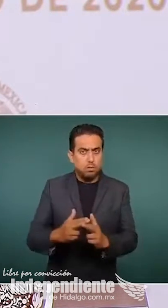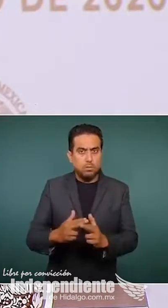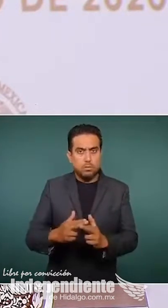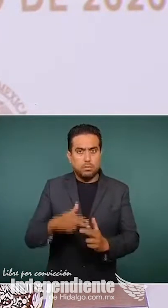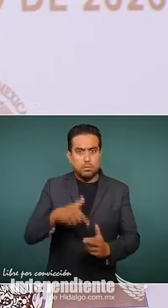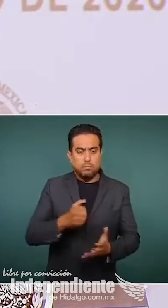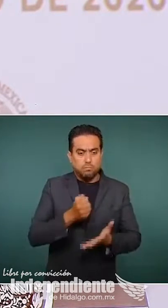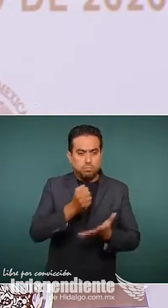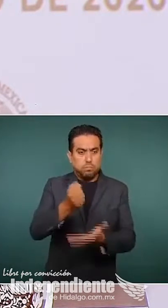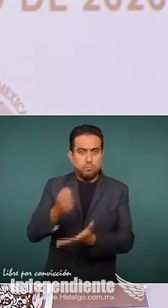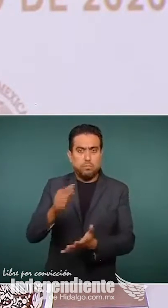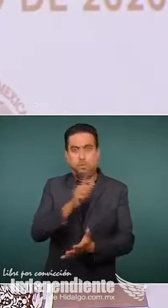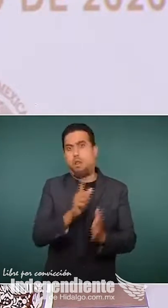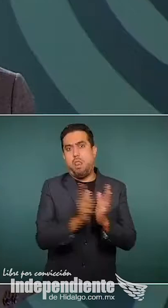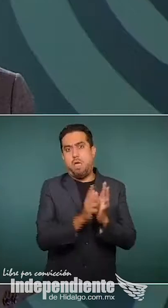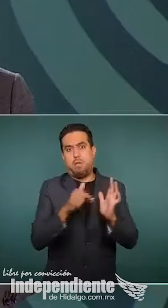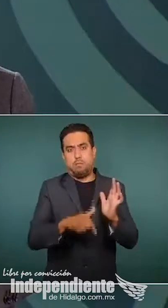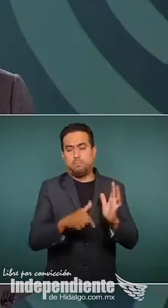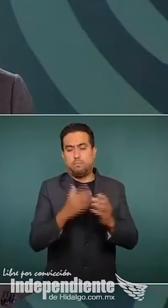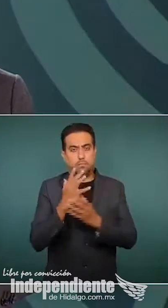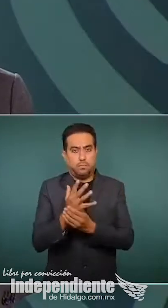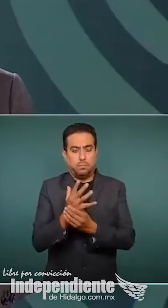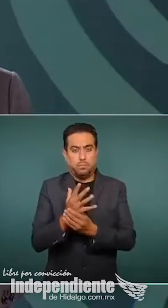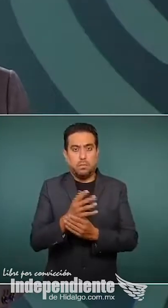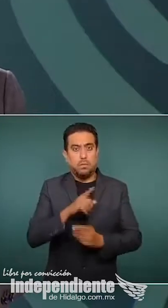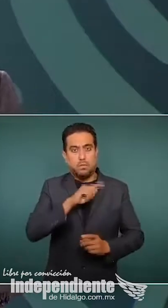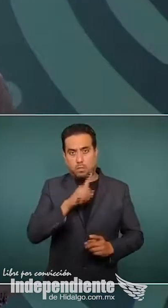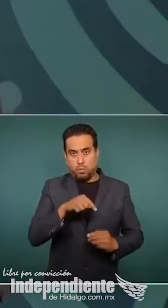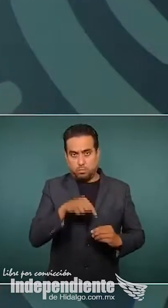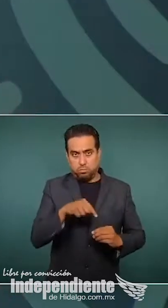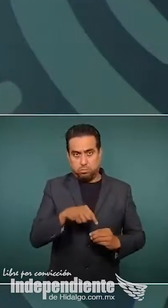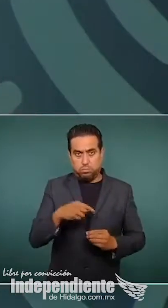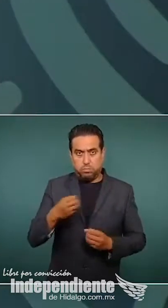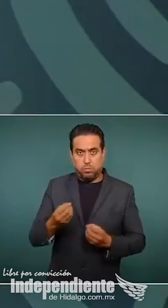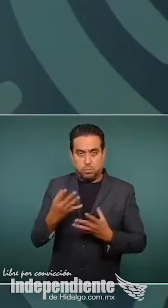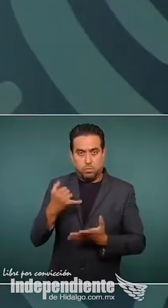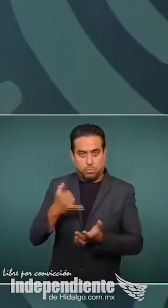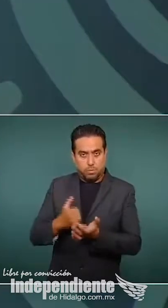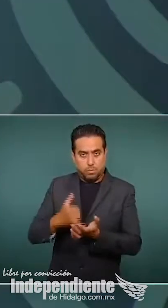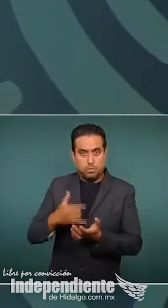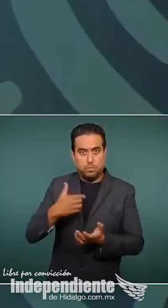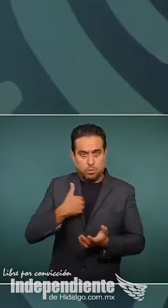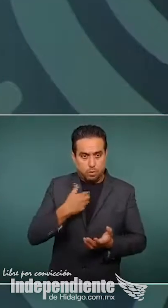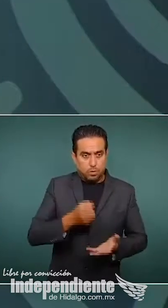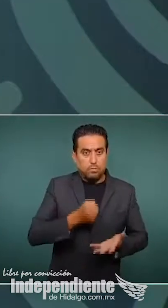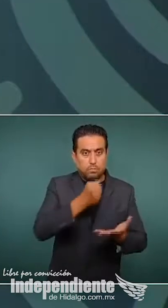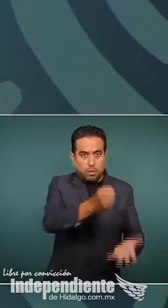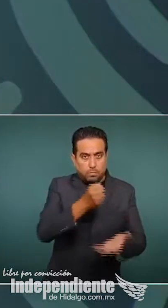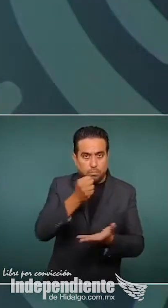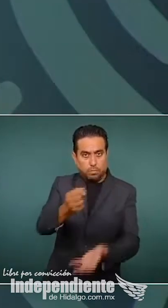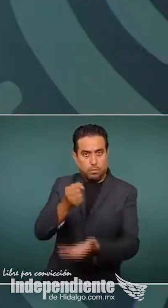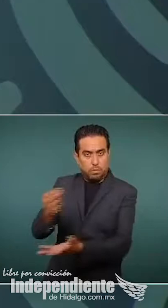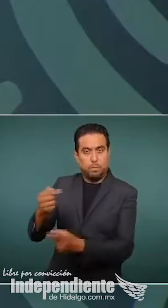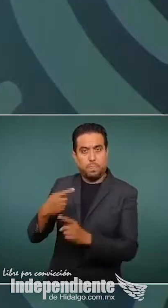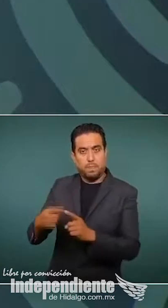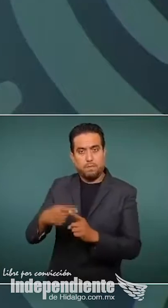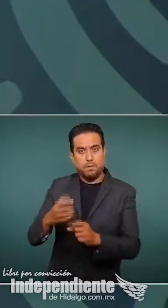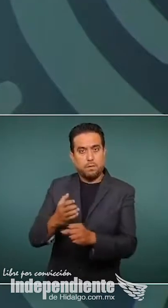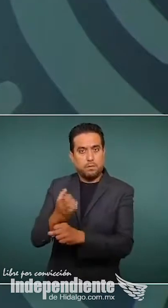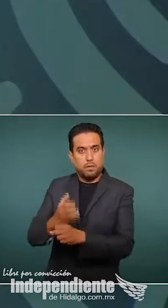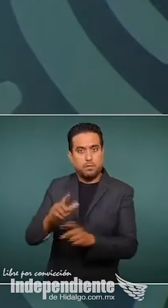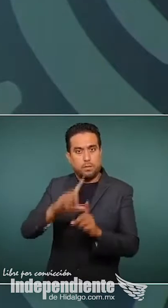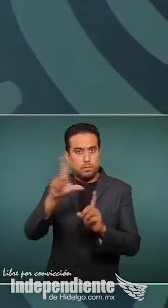que establece la ley, y a partir de esos ingresos se les transfieren recursos a los